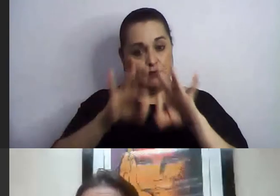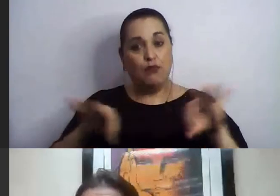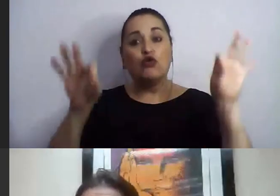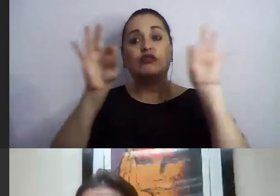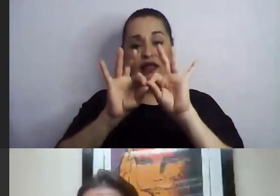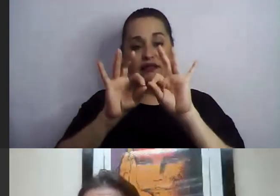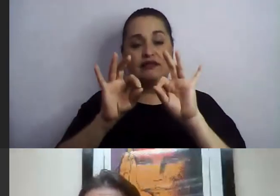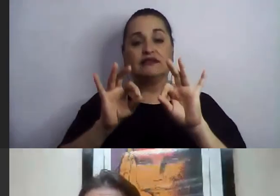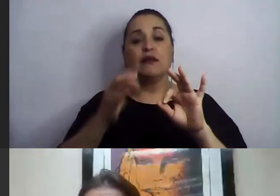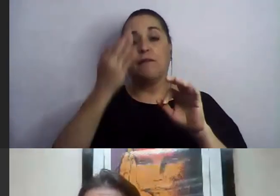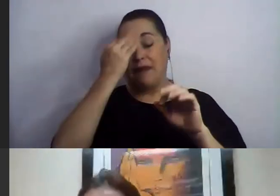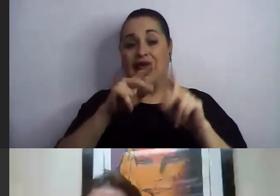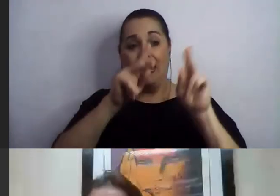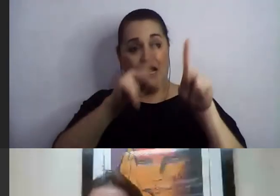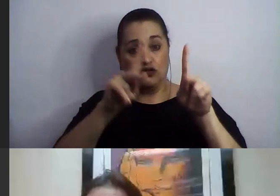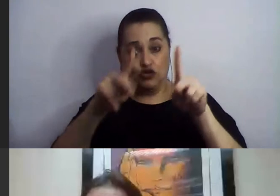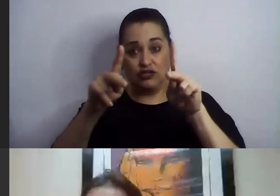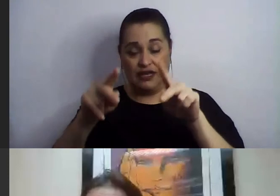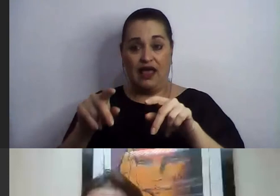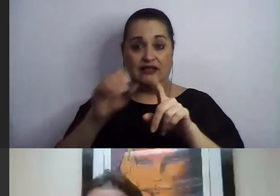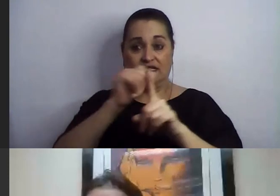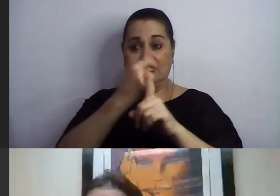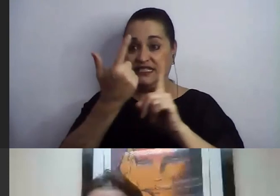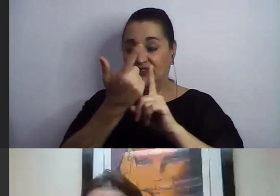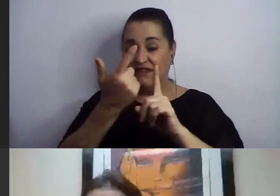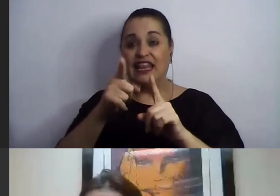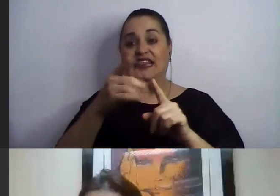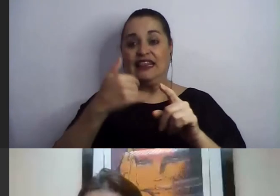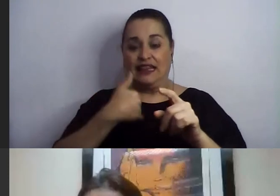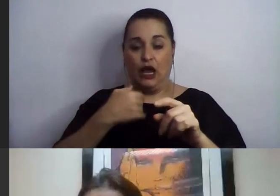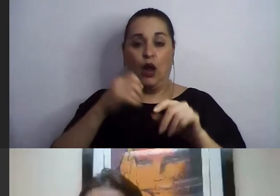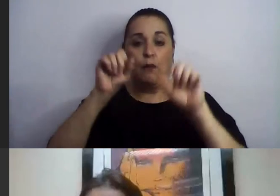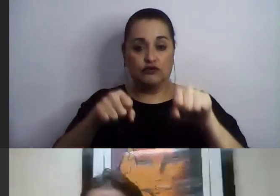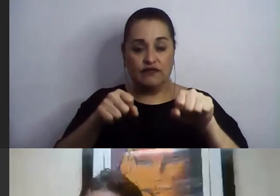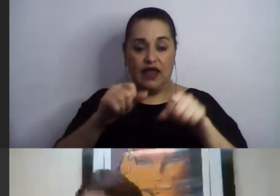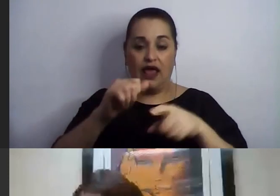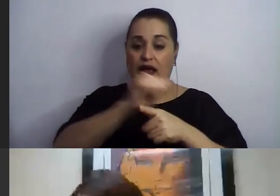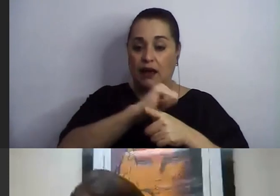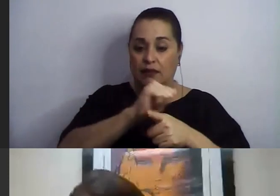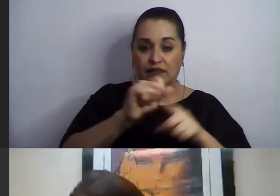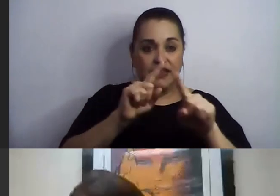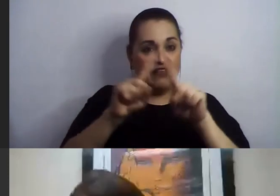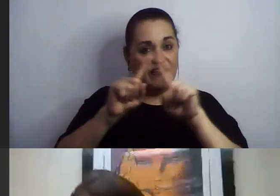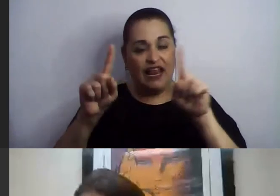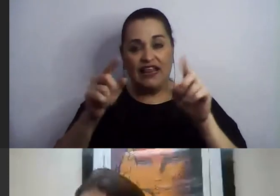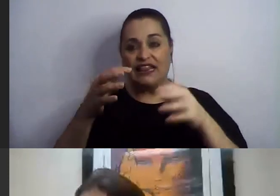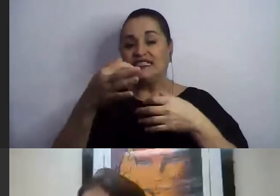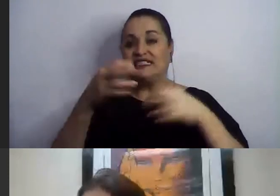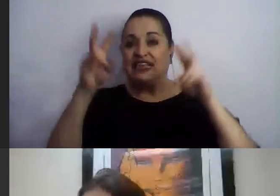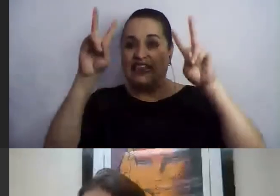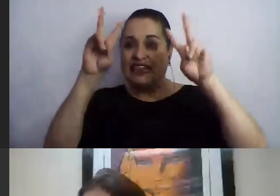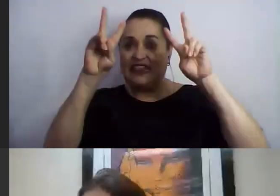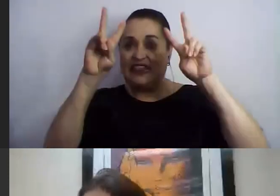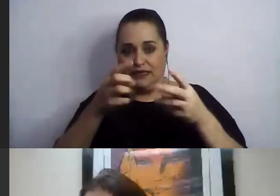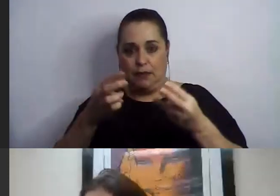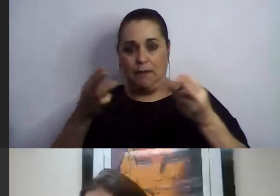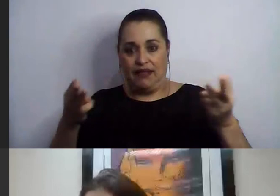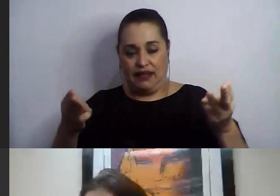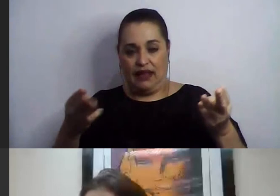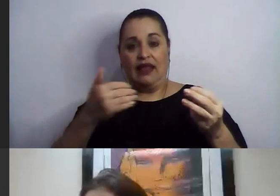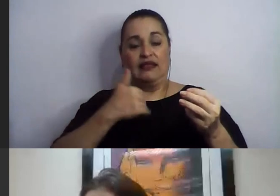precisamente para que la sociedad civil tenga la posibilidad de capacitarse en diversos temas en esta materia y así tener